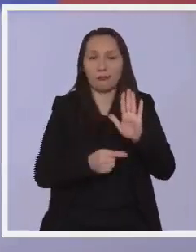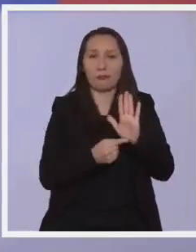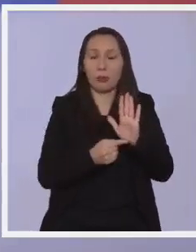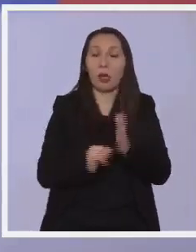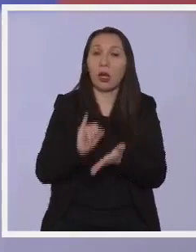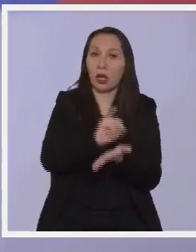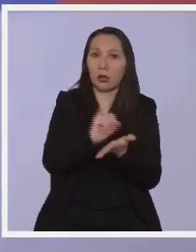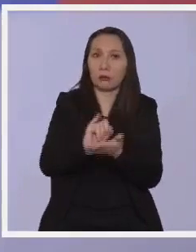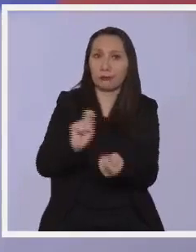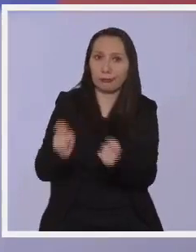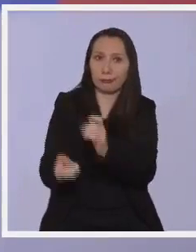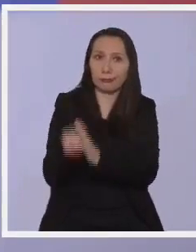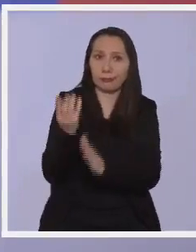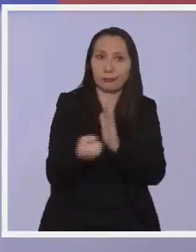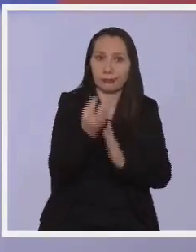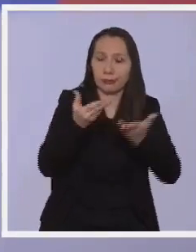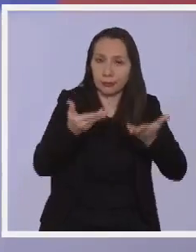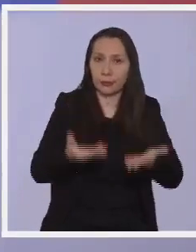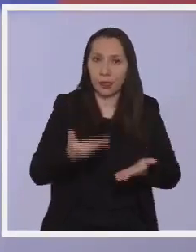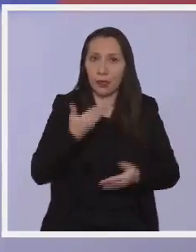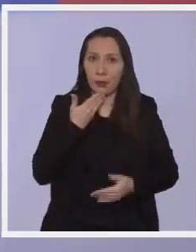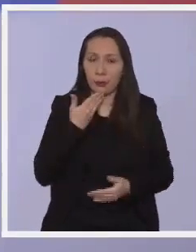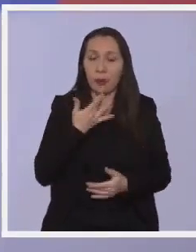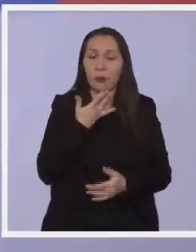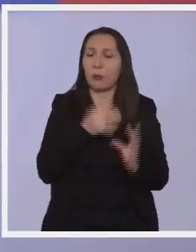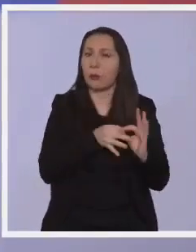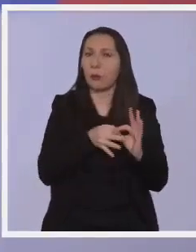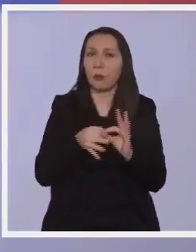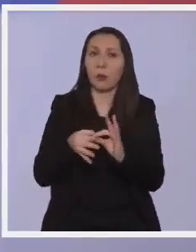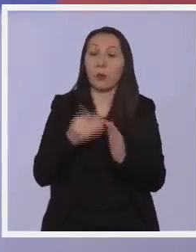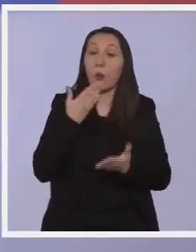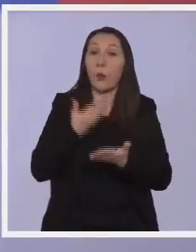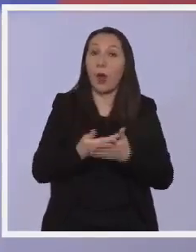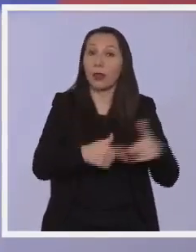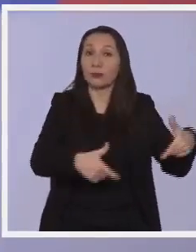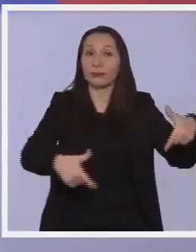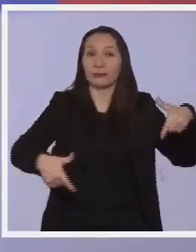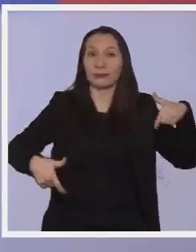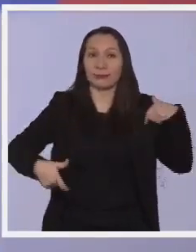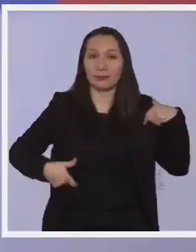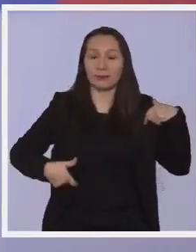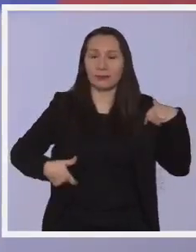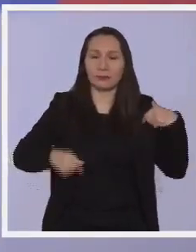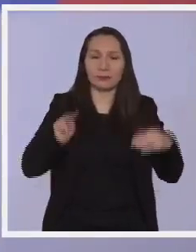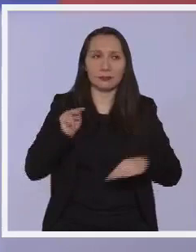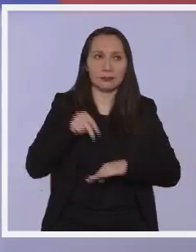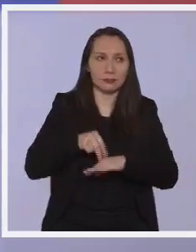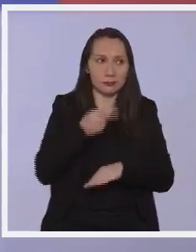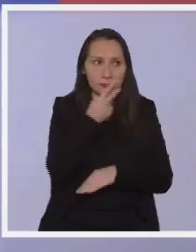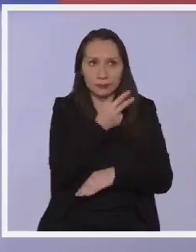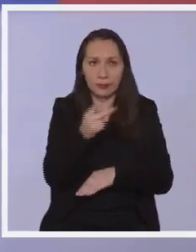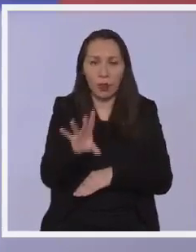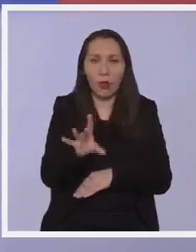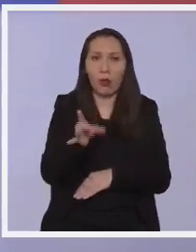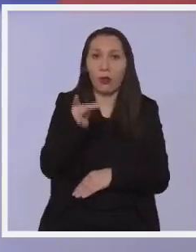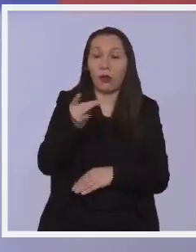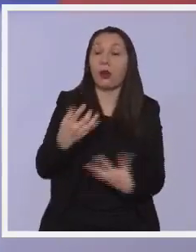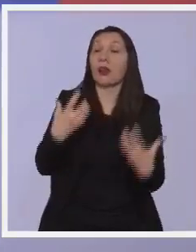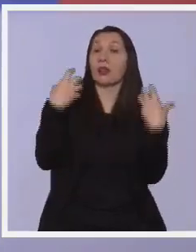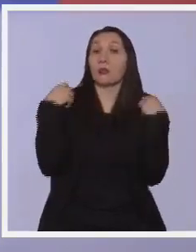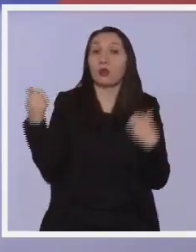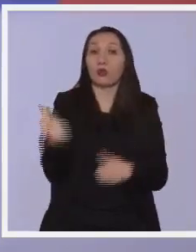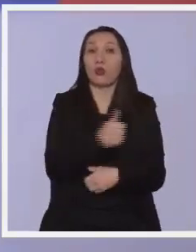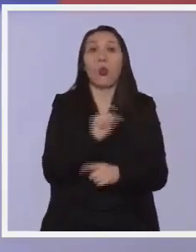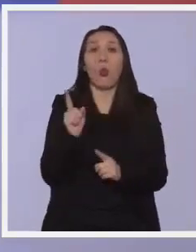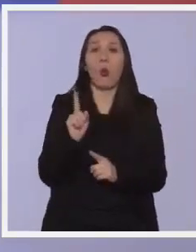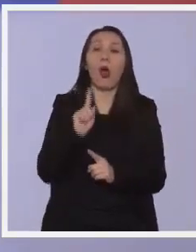instituciones. Porque cuando llegamos nos dimos cuenta, y esto es responsabilidad de todos, no